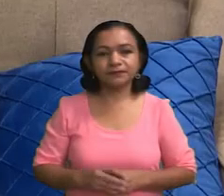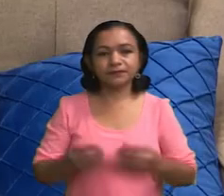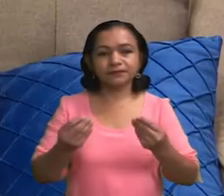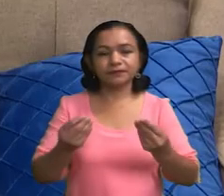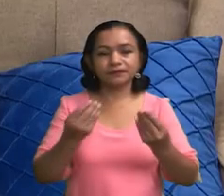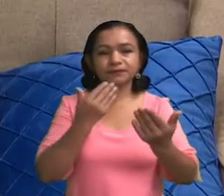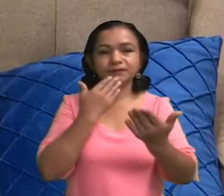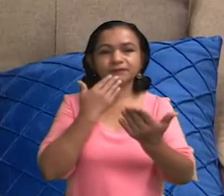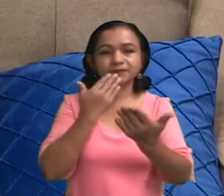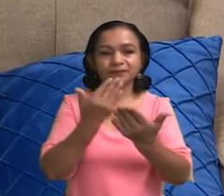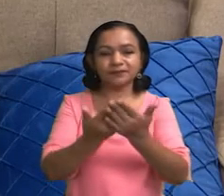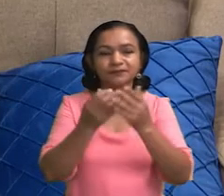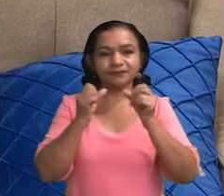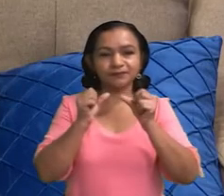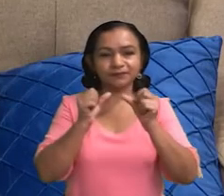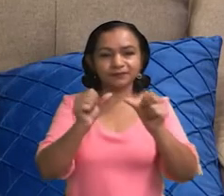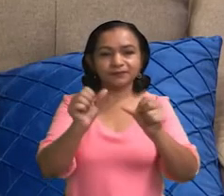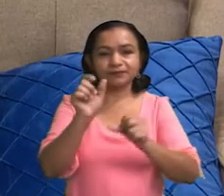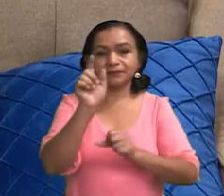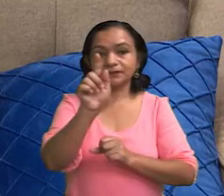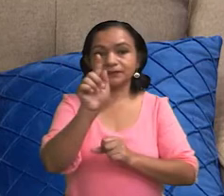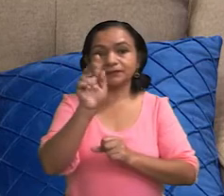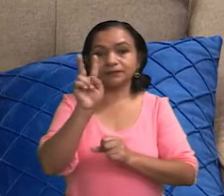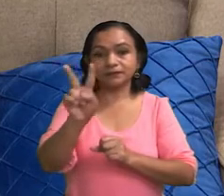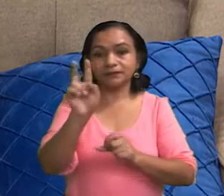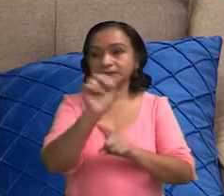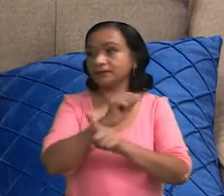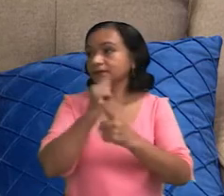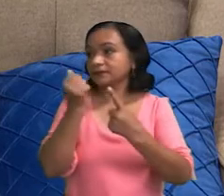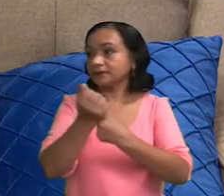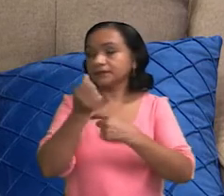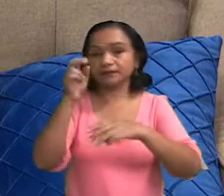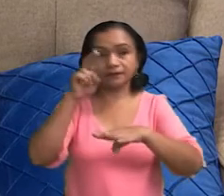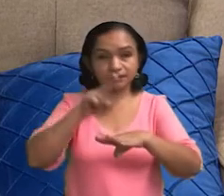Muchísimas gracias por continuar en sintonía de Canal Parlamentario. Pues